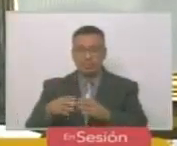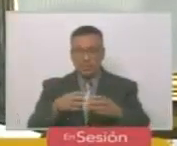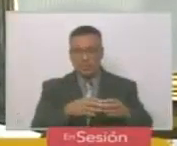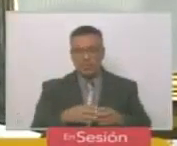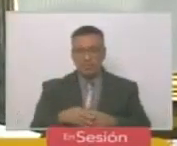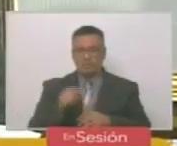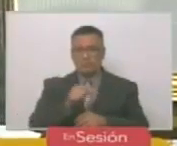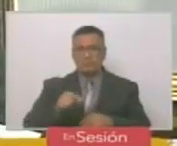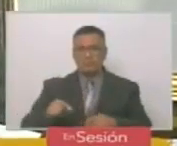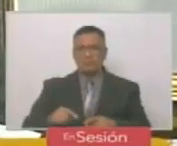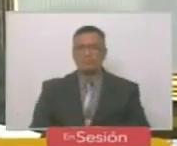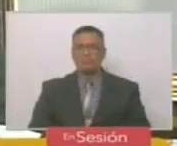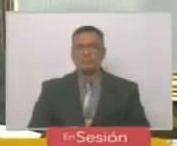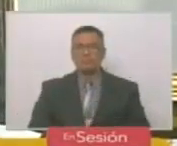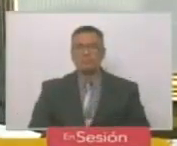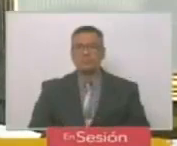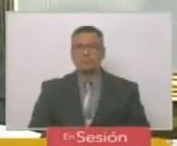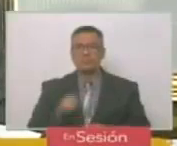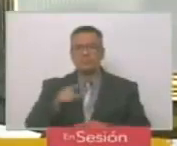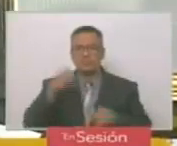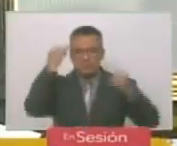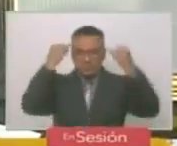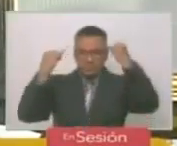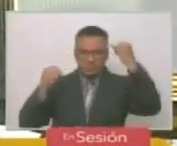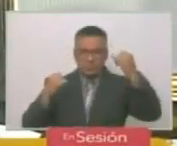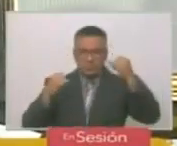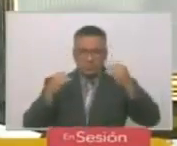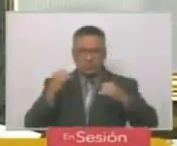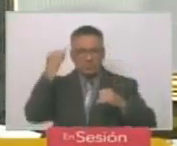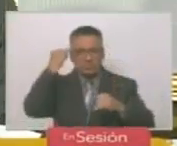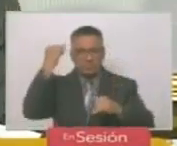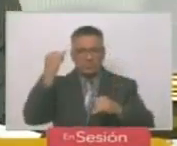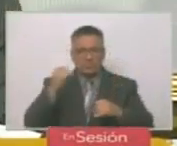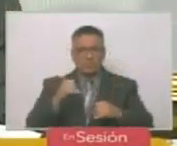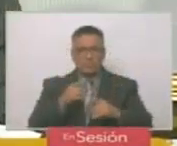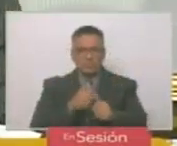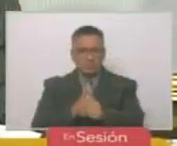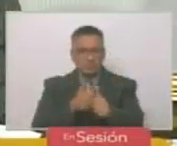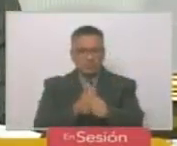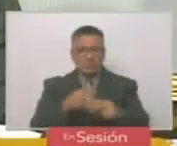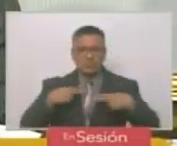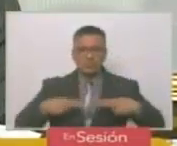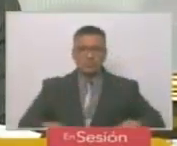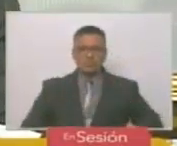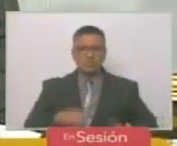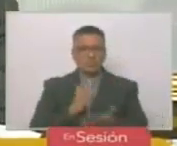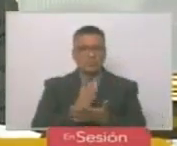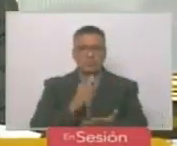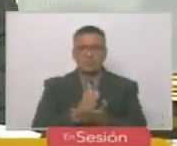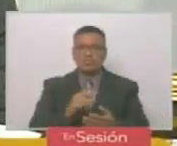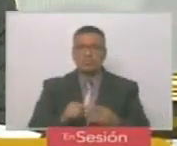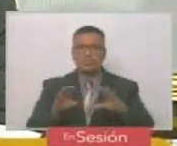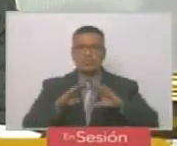caracteriza a esa idea que ha perseguido la humanidad por décadas, de un